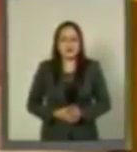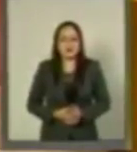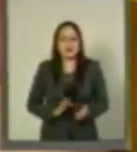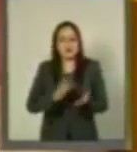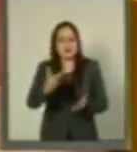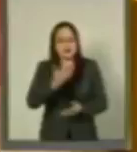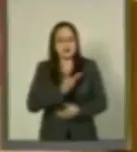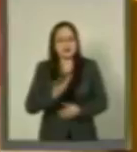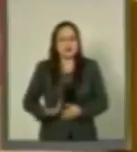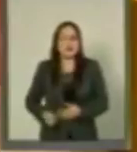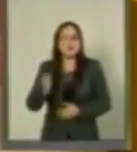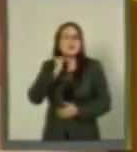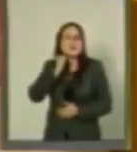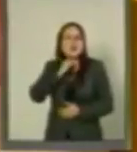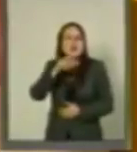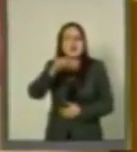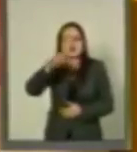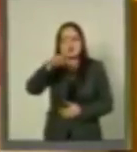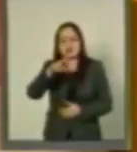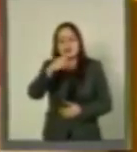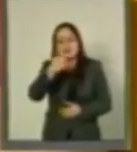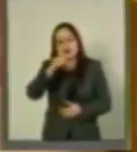Gracias, presidente. Senador Víctor Hermosillo.